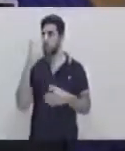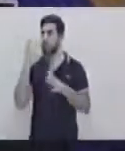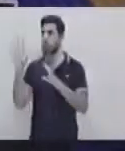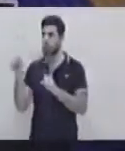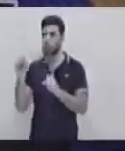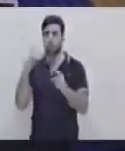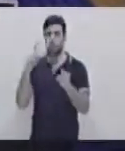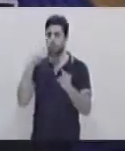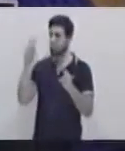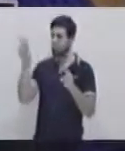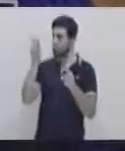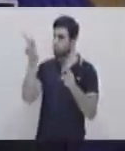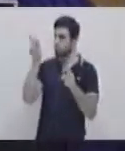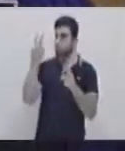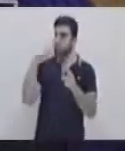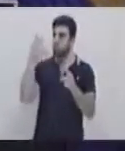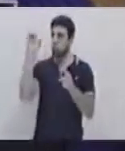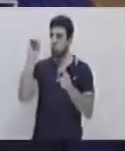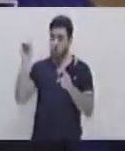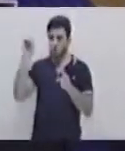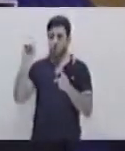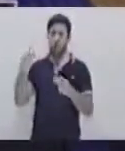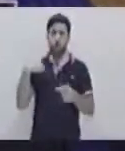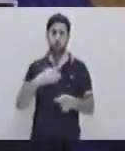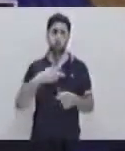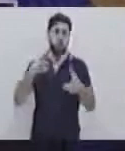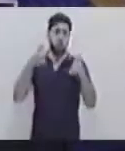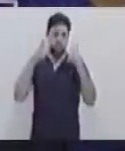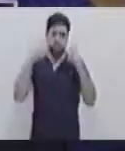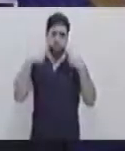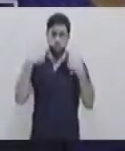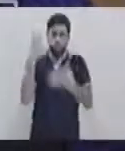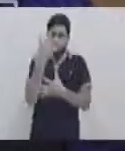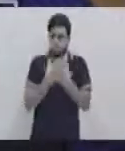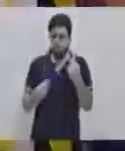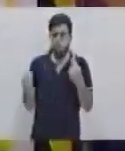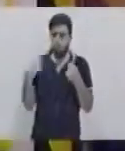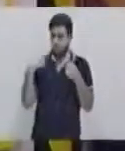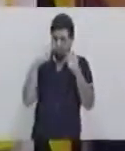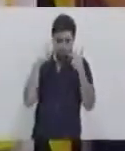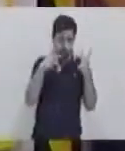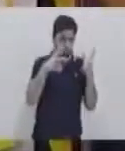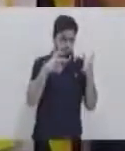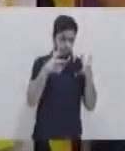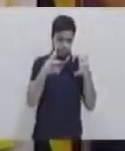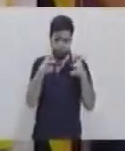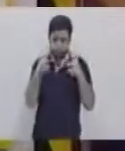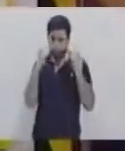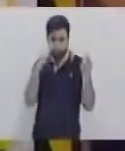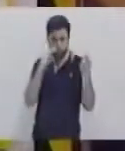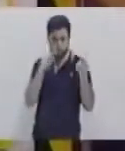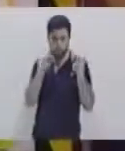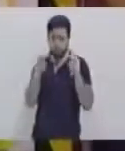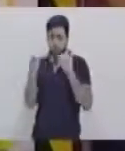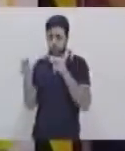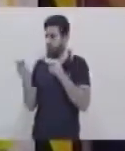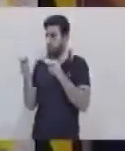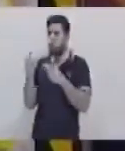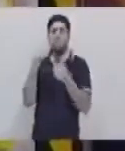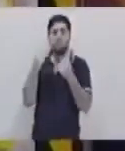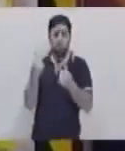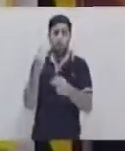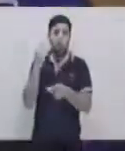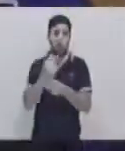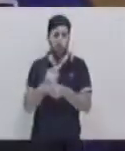Observar. Observar es utilizar todos nuestros sentidos para que podamos identificar